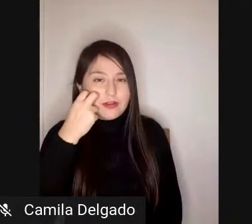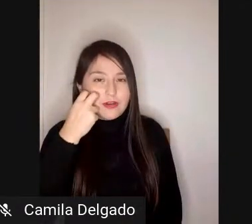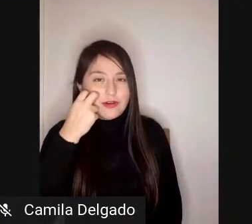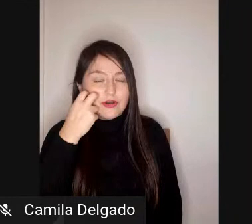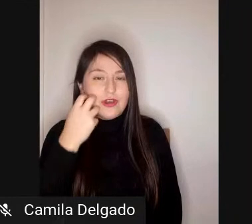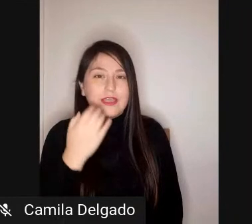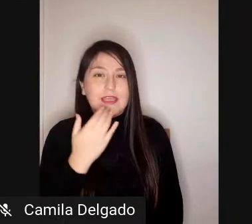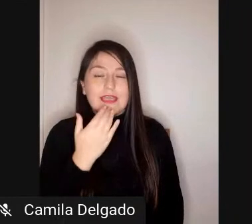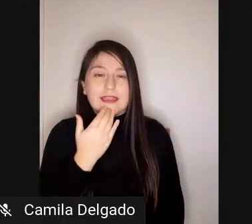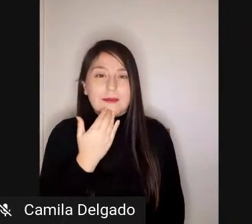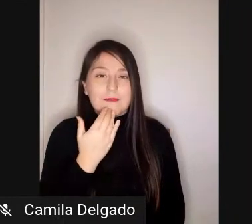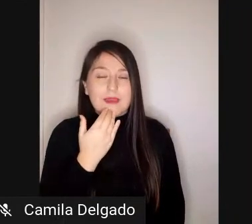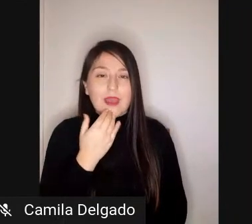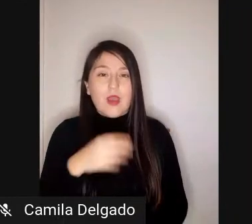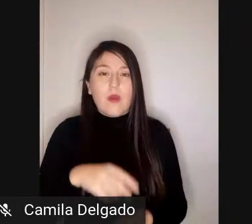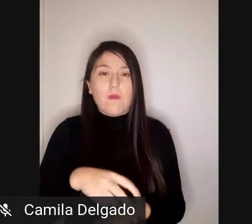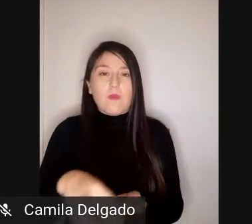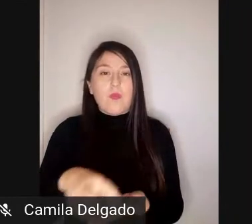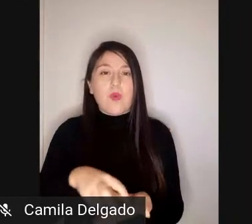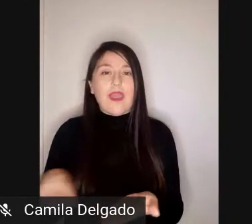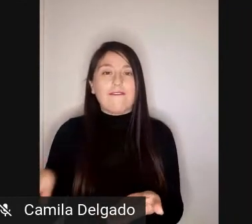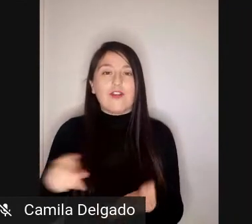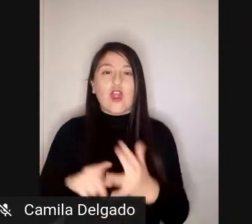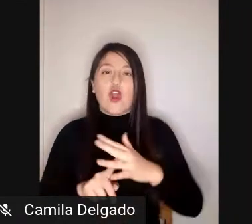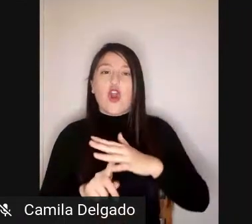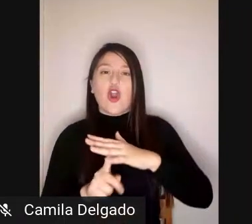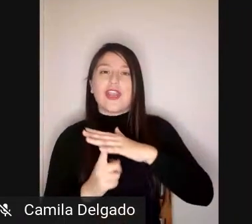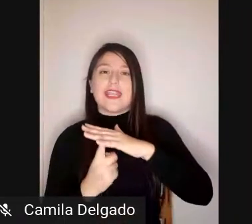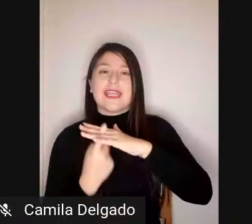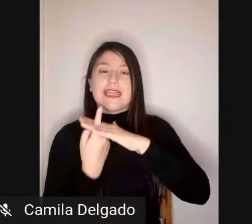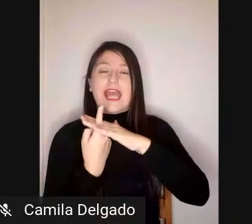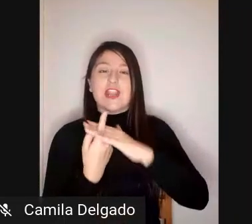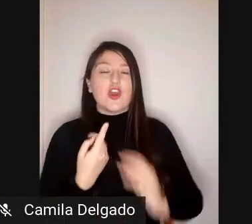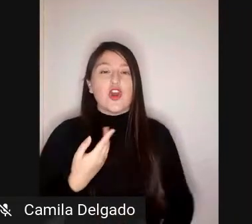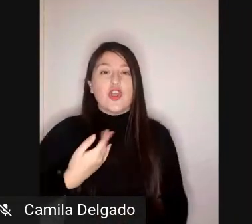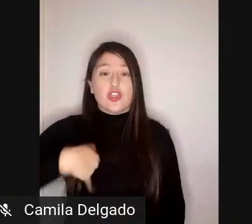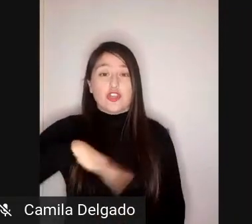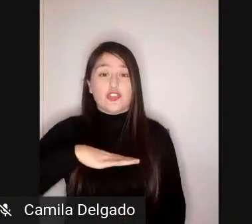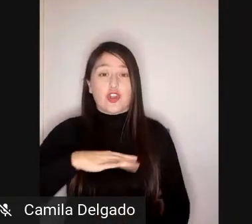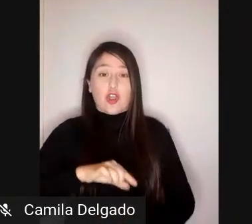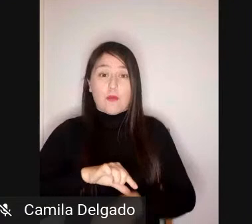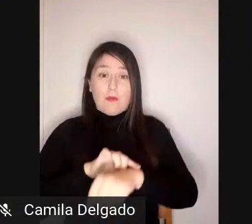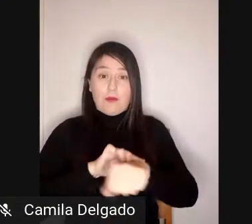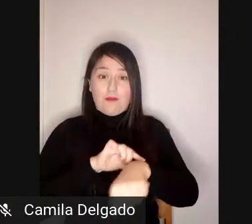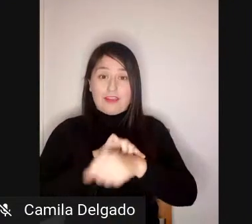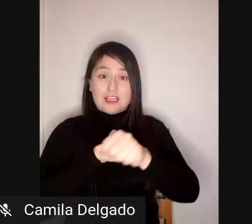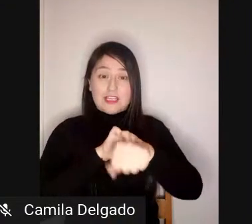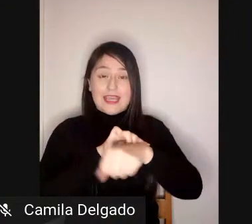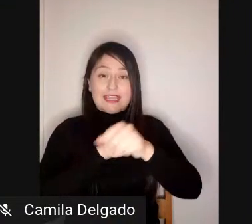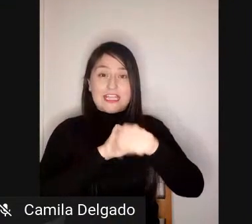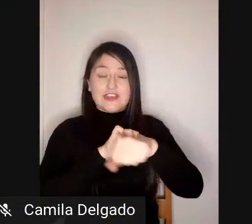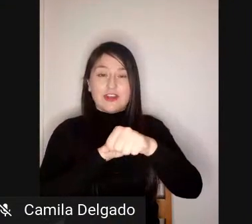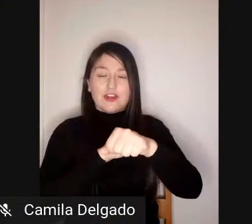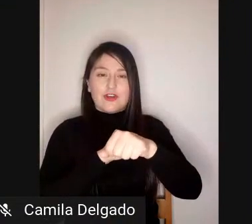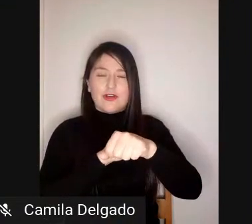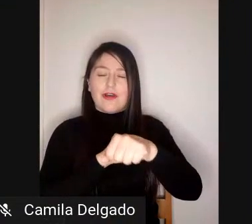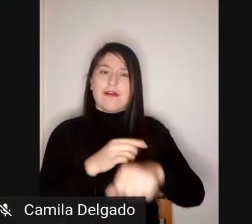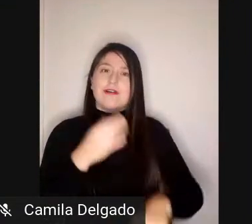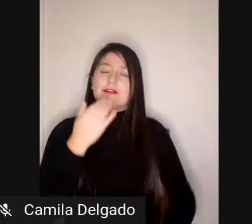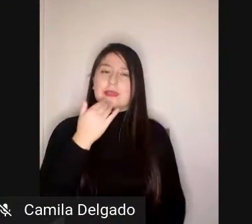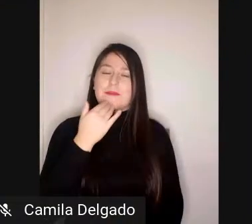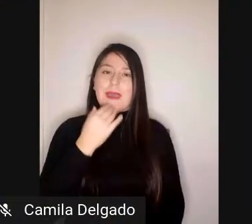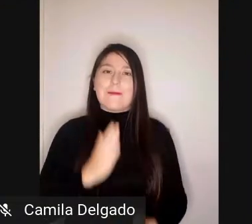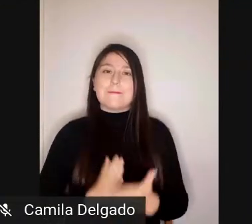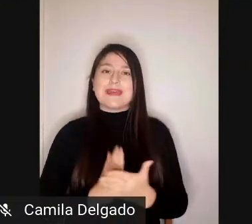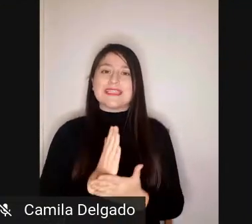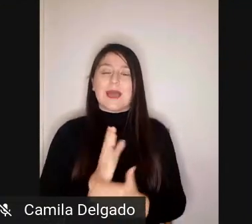es un tema sumamente importante, y cómo también nosotros los kinesiólogos, yo lo veo de la profesión, pero también empezamos a tener empatía con ciertas tradiciones